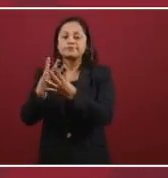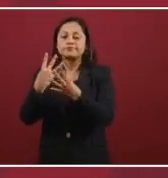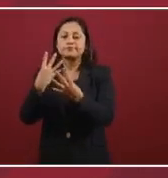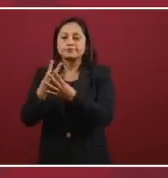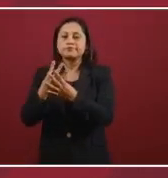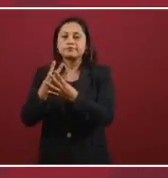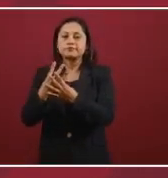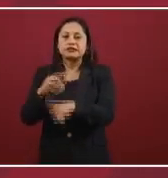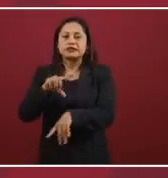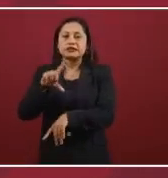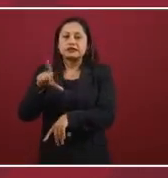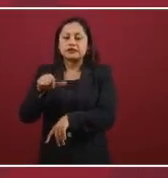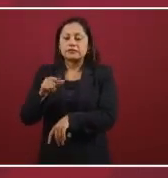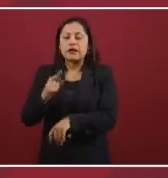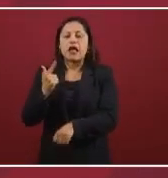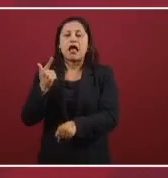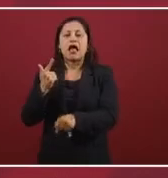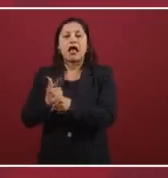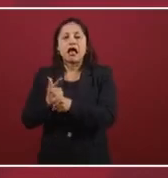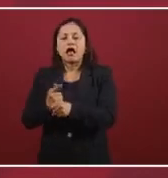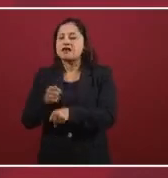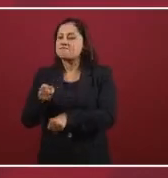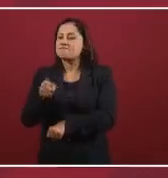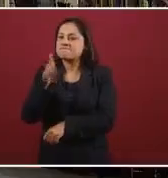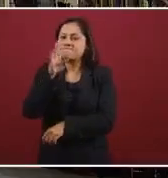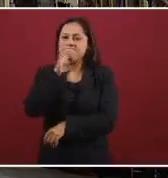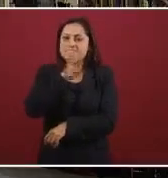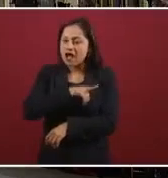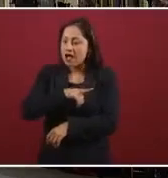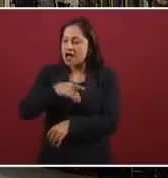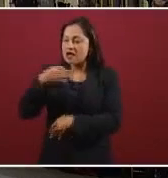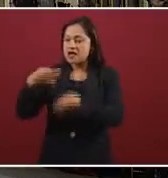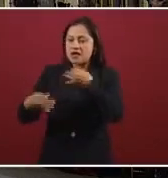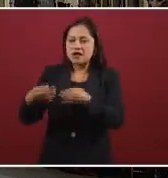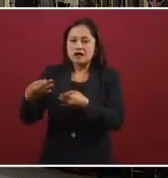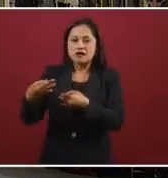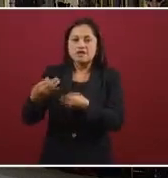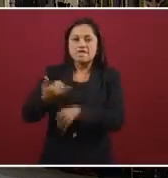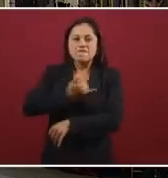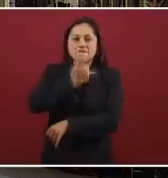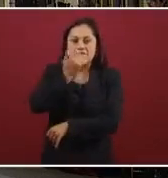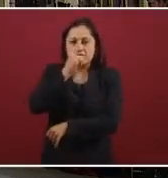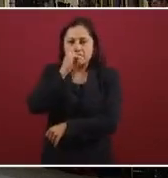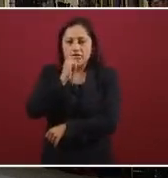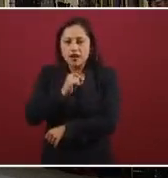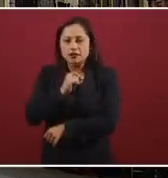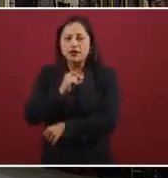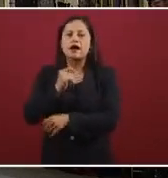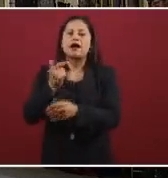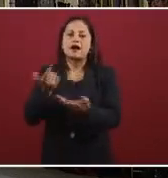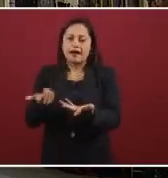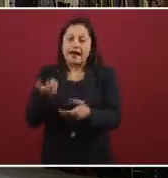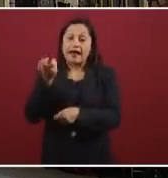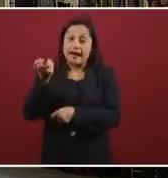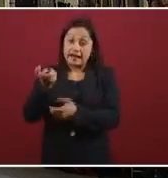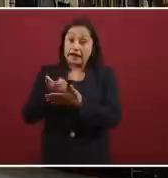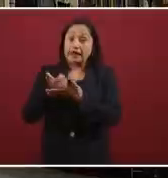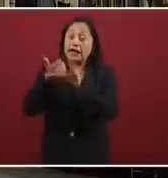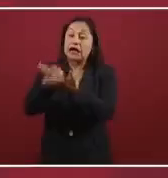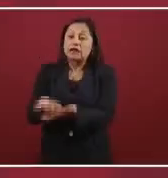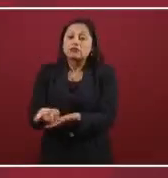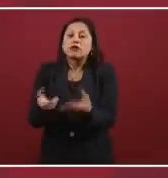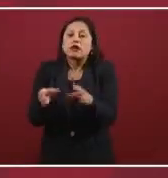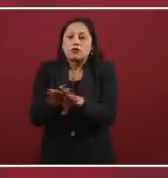fueron fabricados esos delitos, ahí se sigue otro procedimiento.